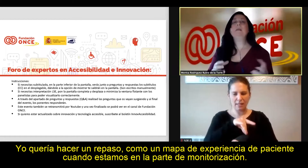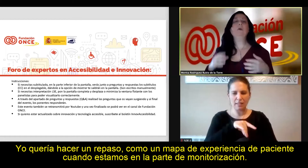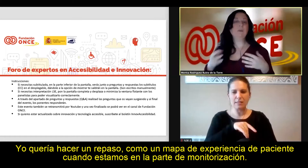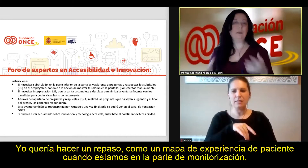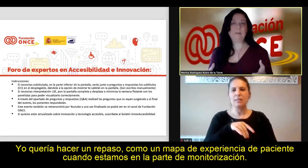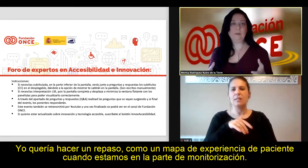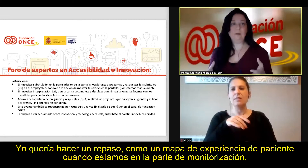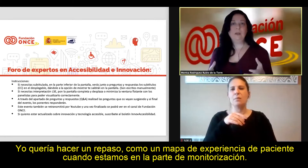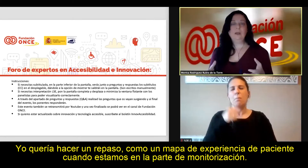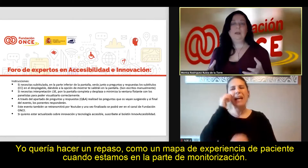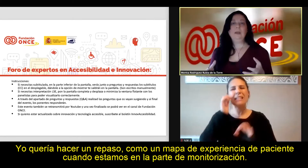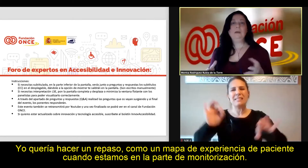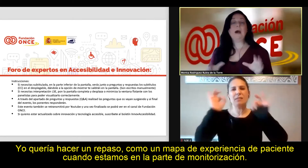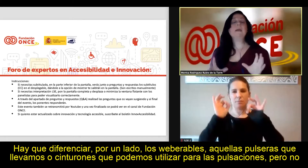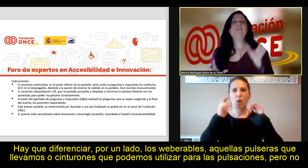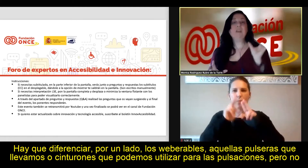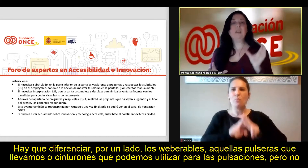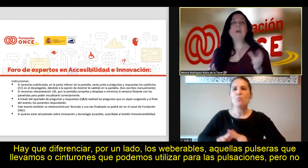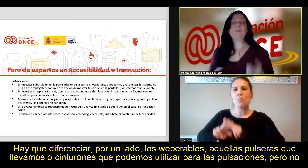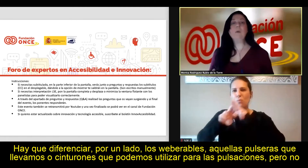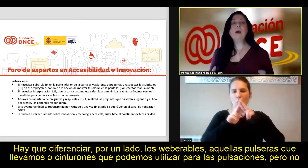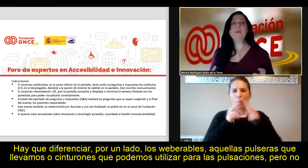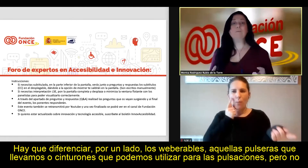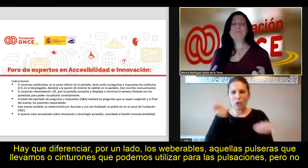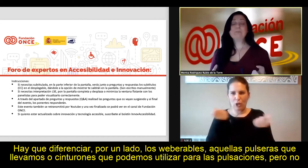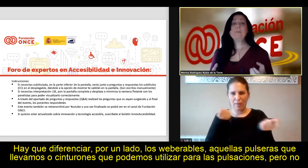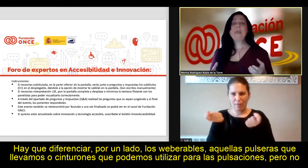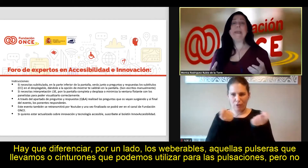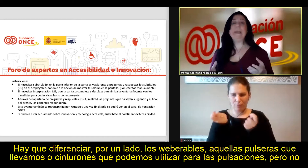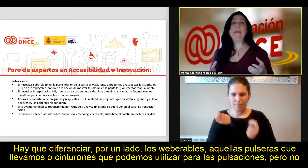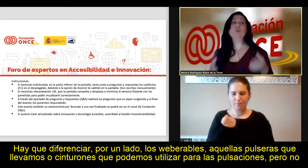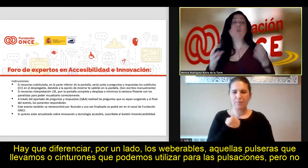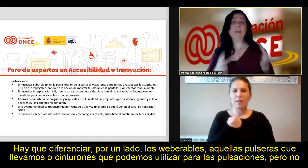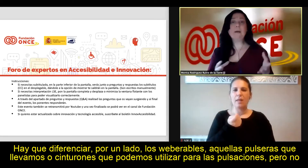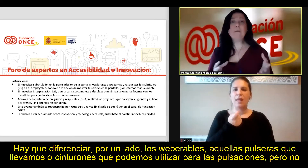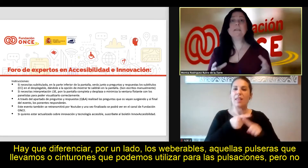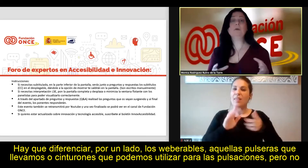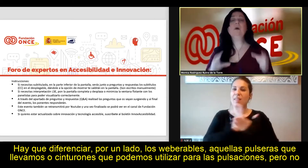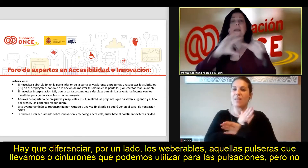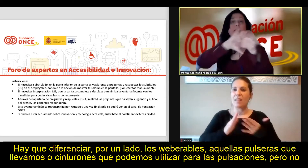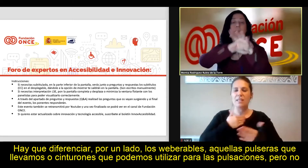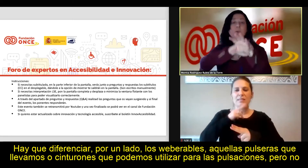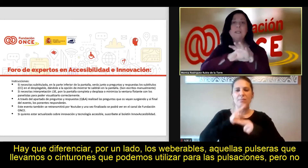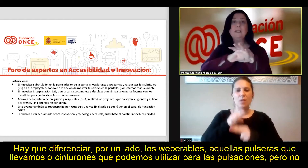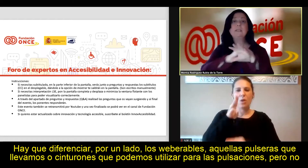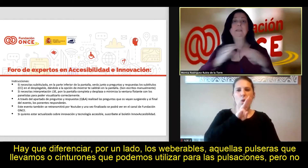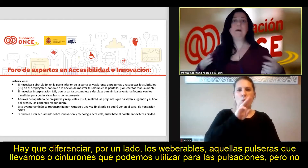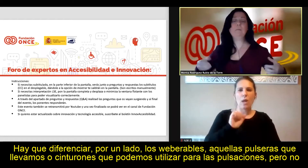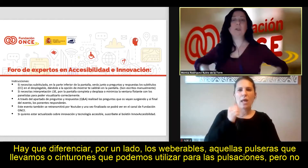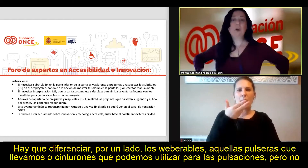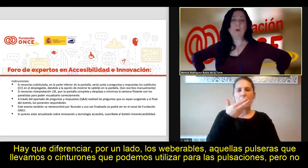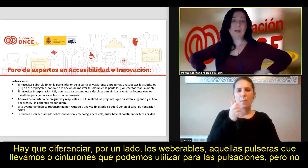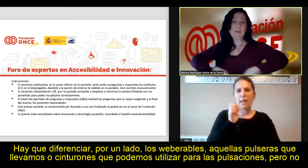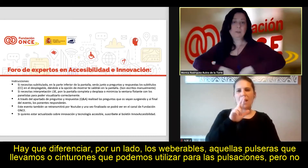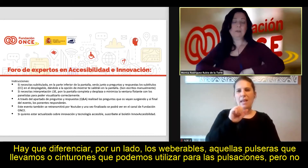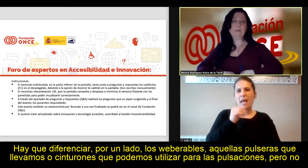de monitorización. Hay que diferenciar, por un lado, los wearables, ¿no? Aquellas pulseras que llevamos